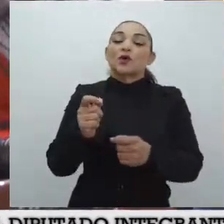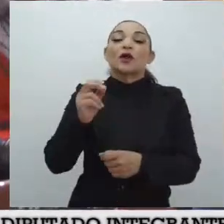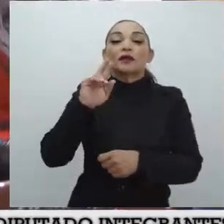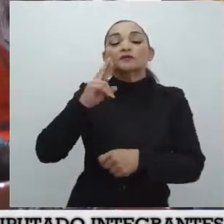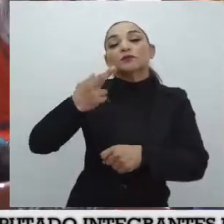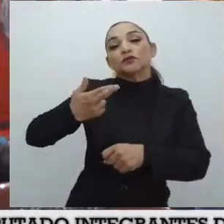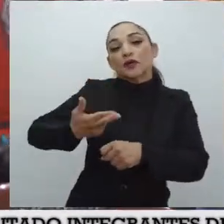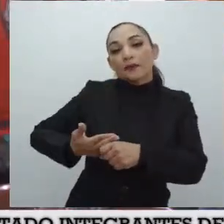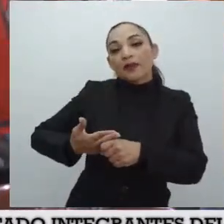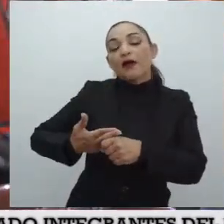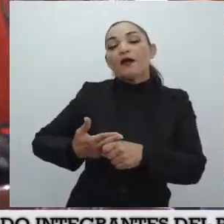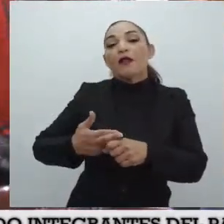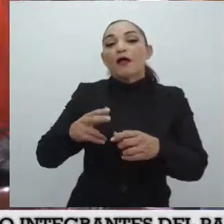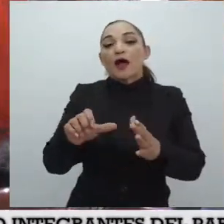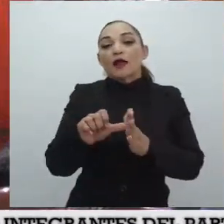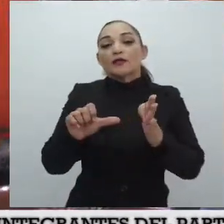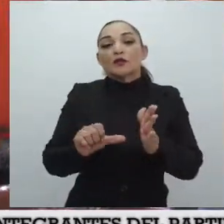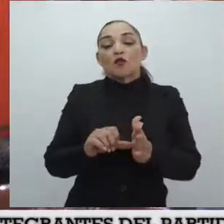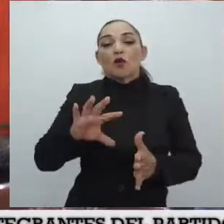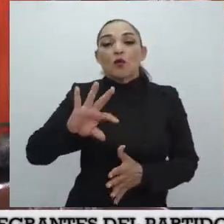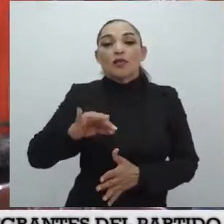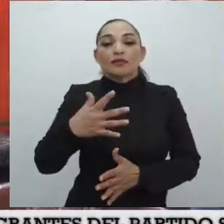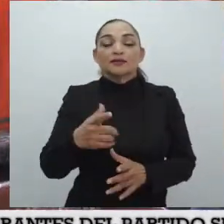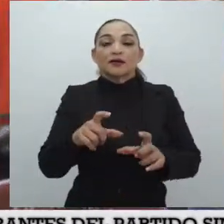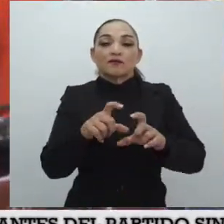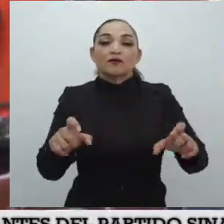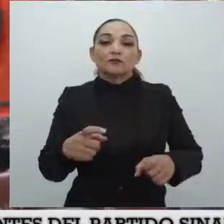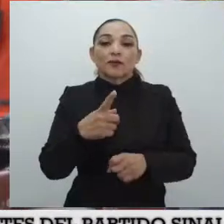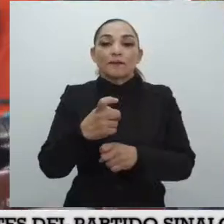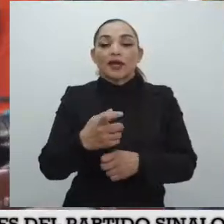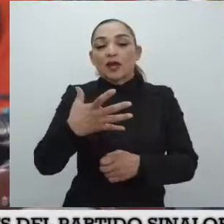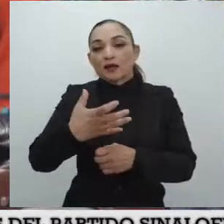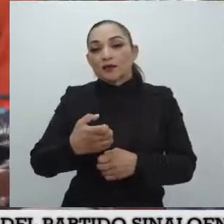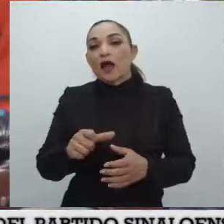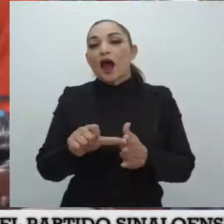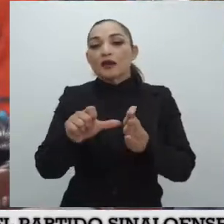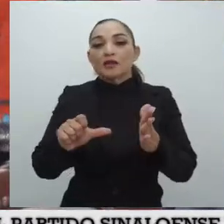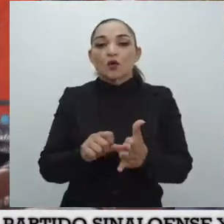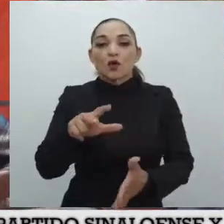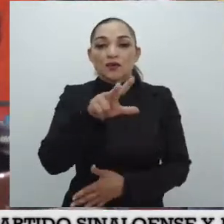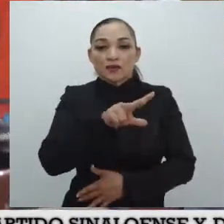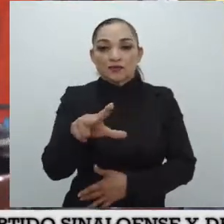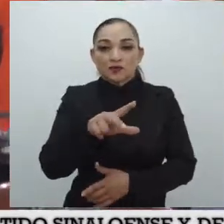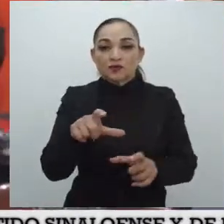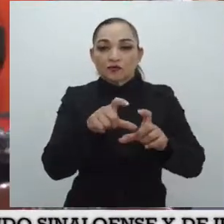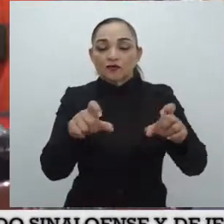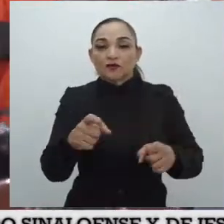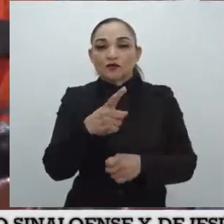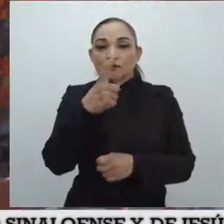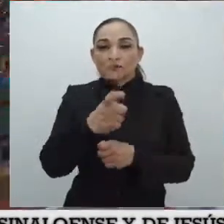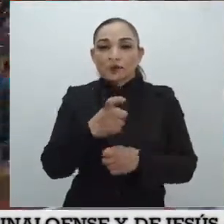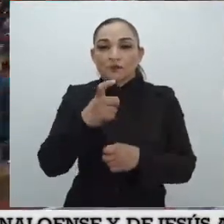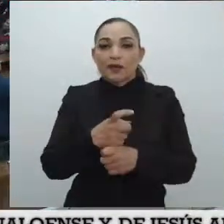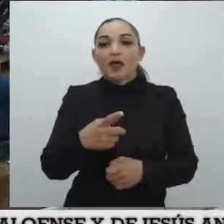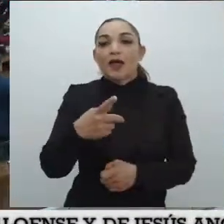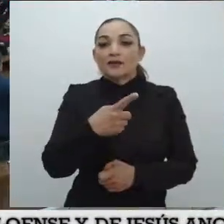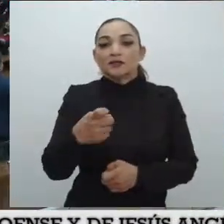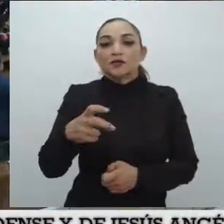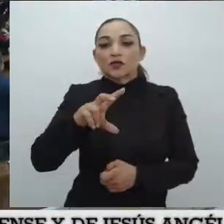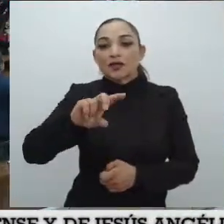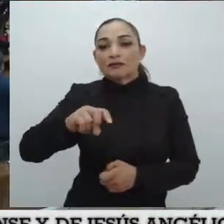quinta de la Constitución Política del Estado de Sinaloa y los artículos 18, fracción primera,